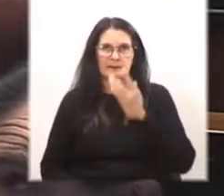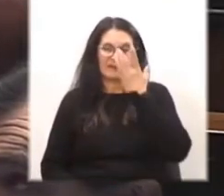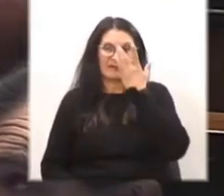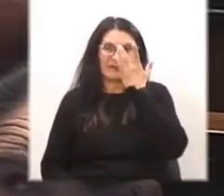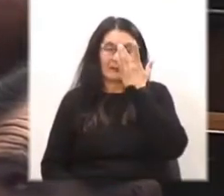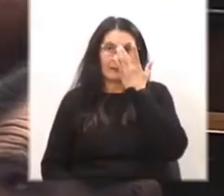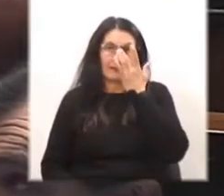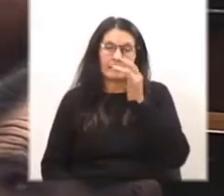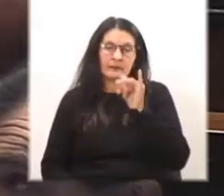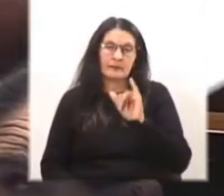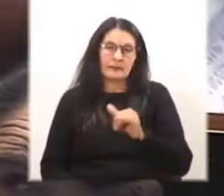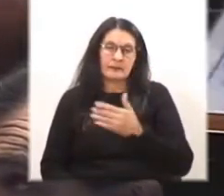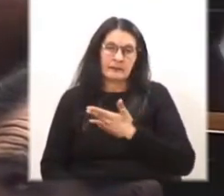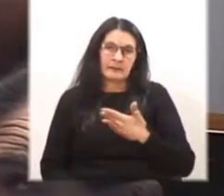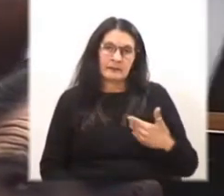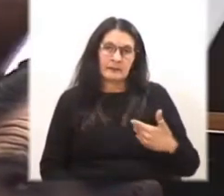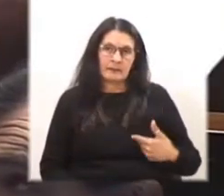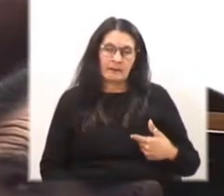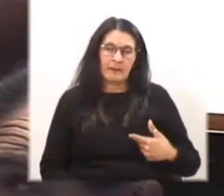Y señor presidente,